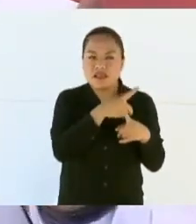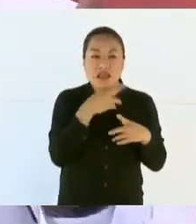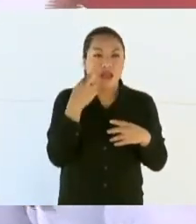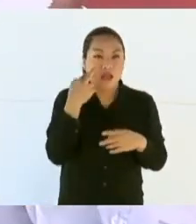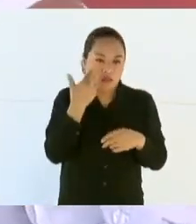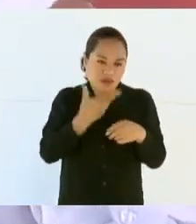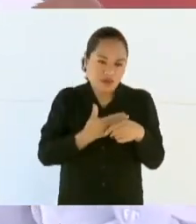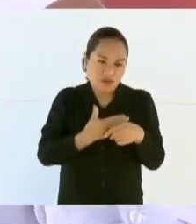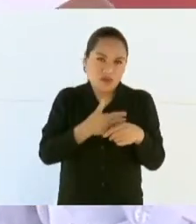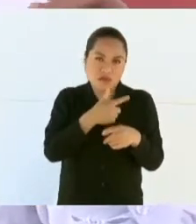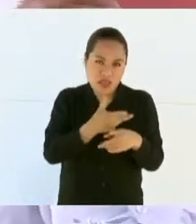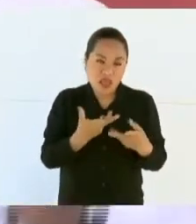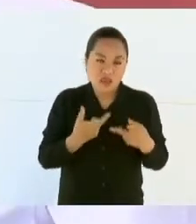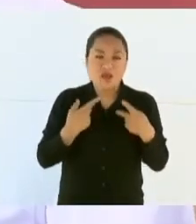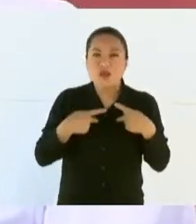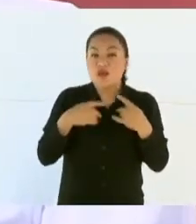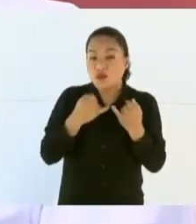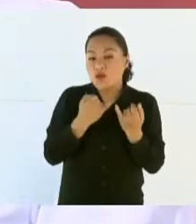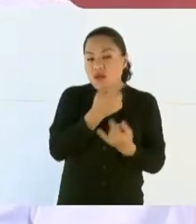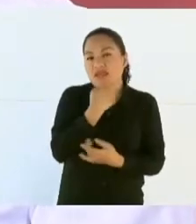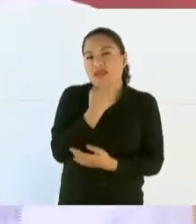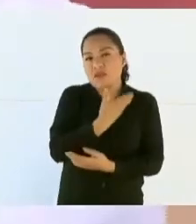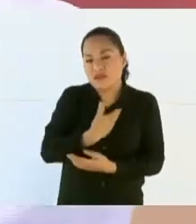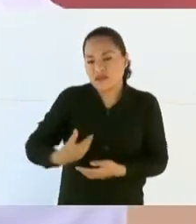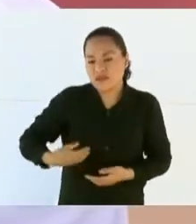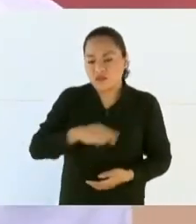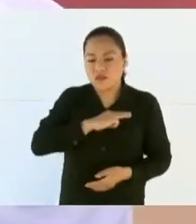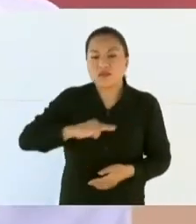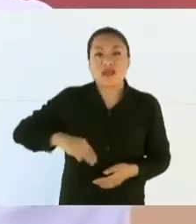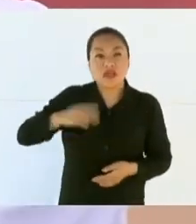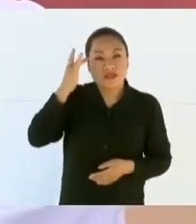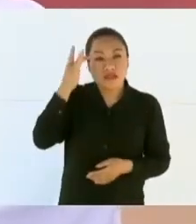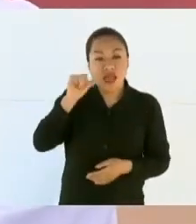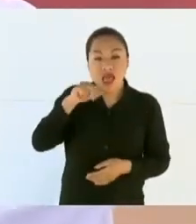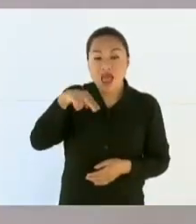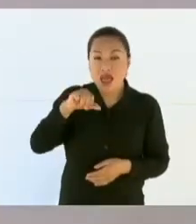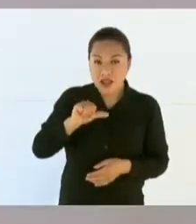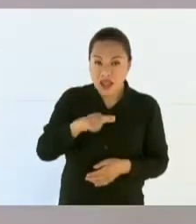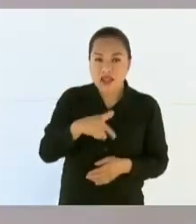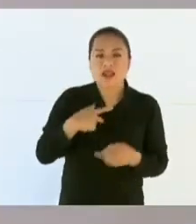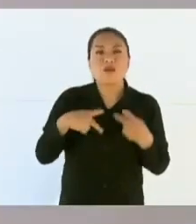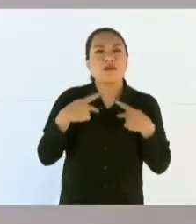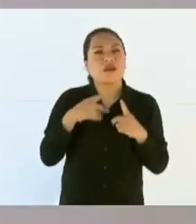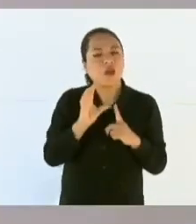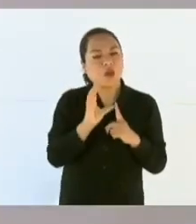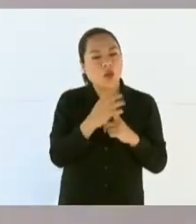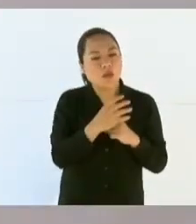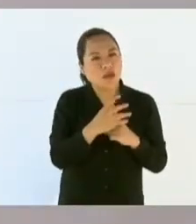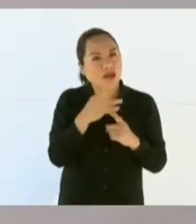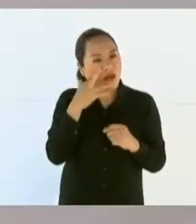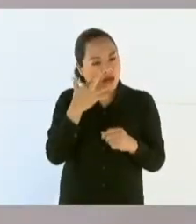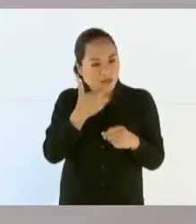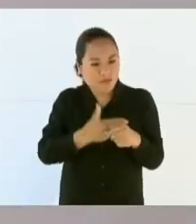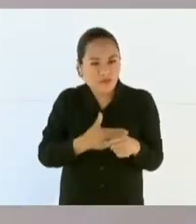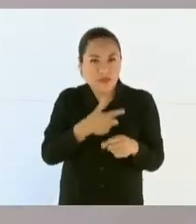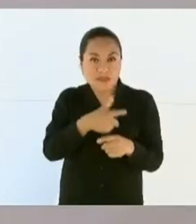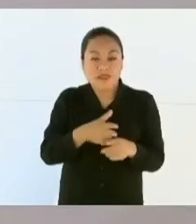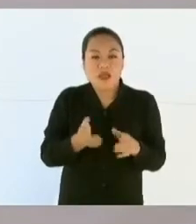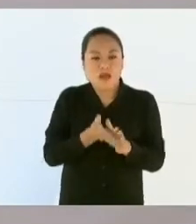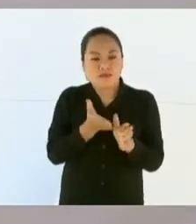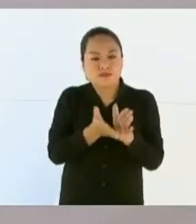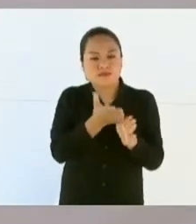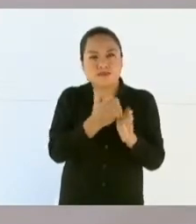aquí lo dijo el presidente municipal de Santa Ana, los integrantes del comité encargado de construir el camino en Santa